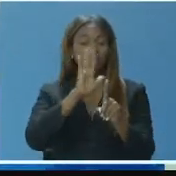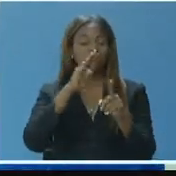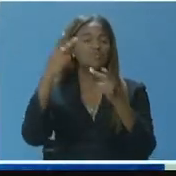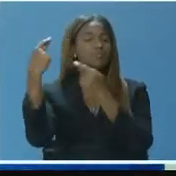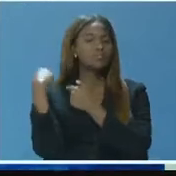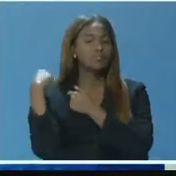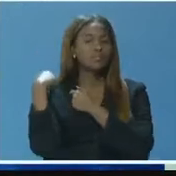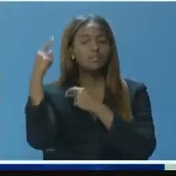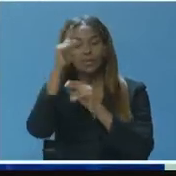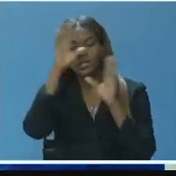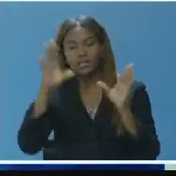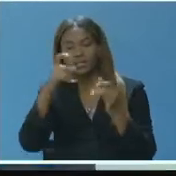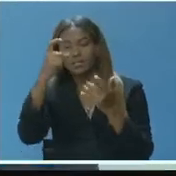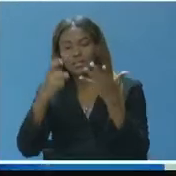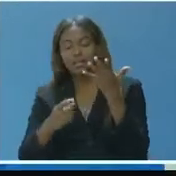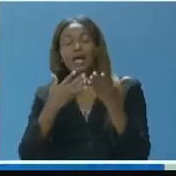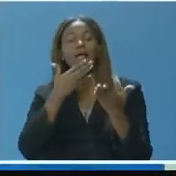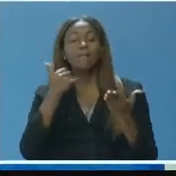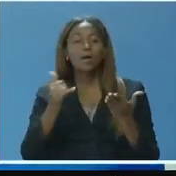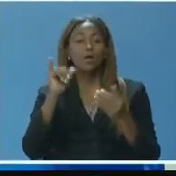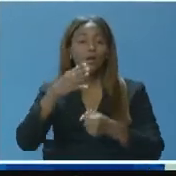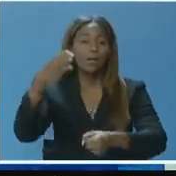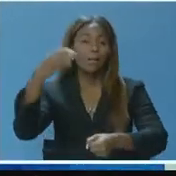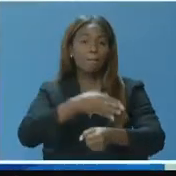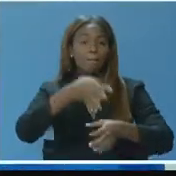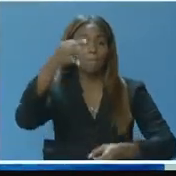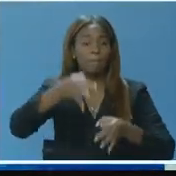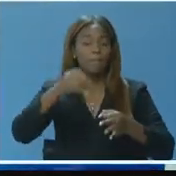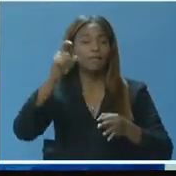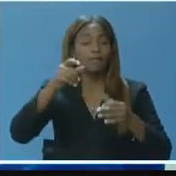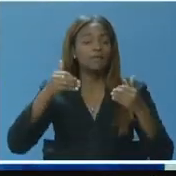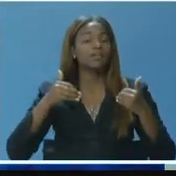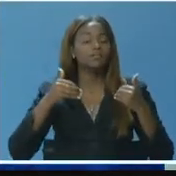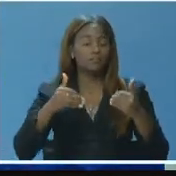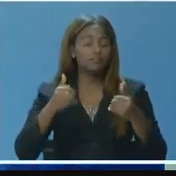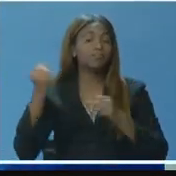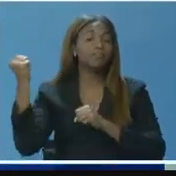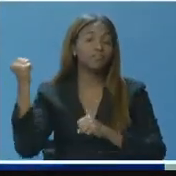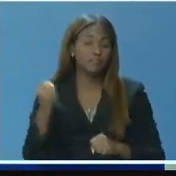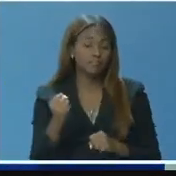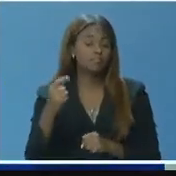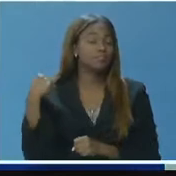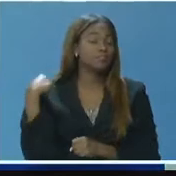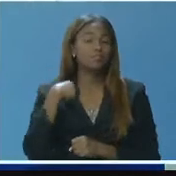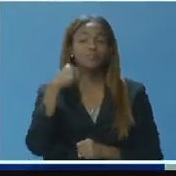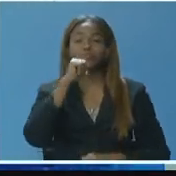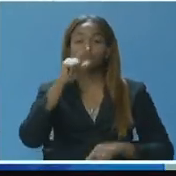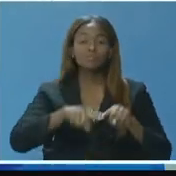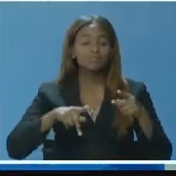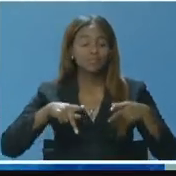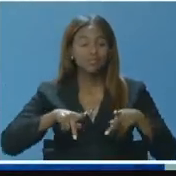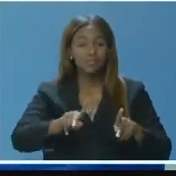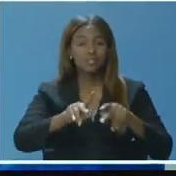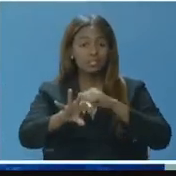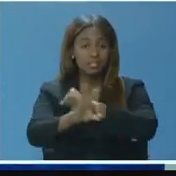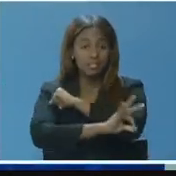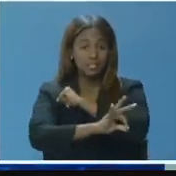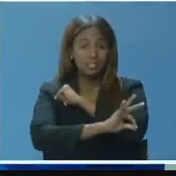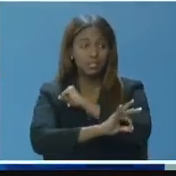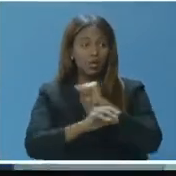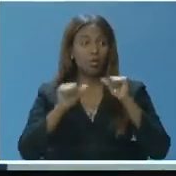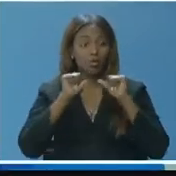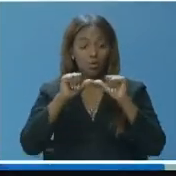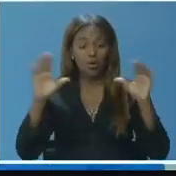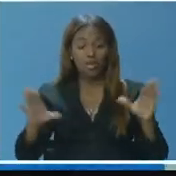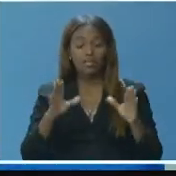el expediente lo mejor posible y el Poder Judicial tiene que proceder fuerte. Nosotros no podemos permitir que la droga se apodere de